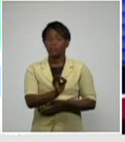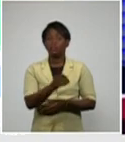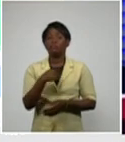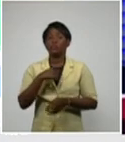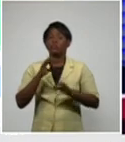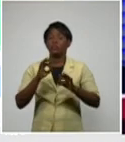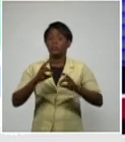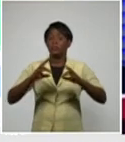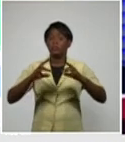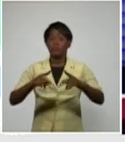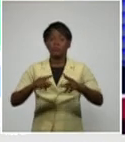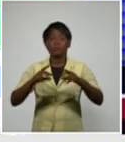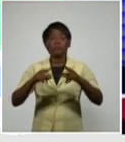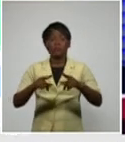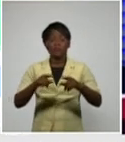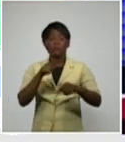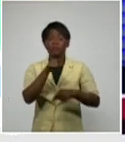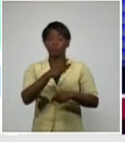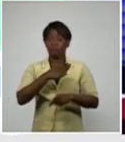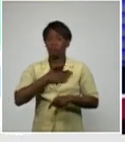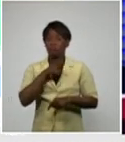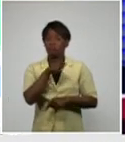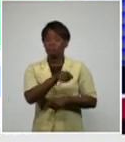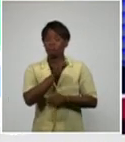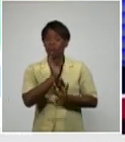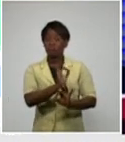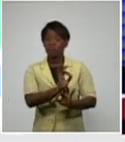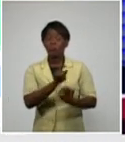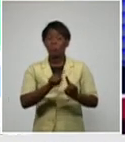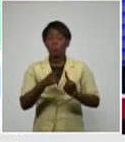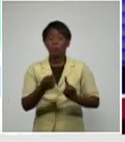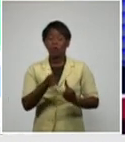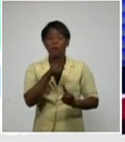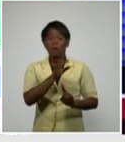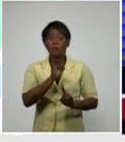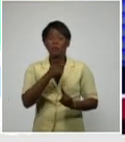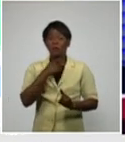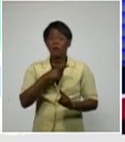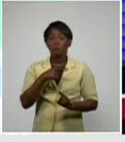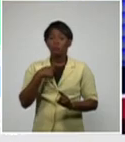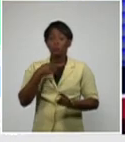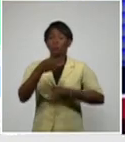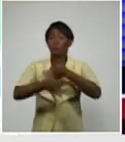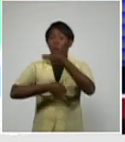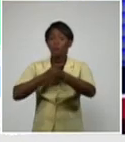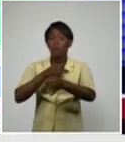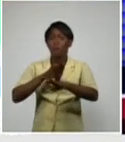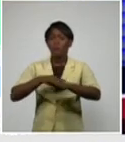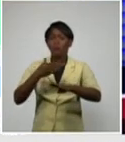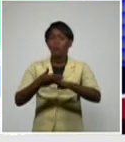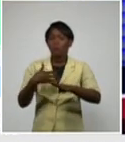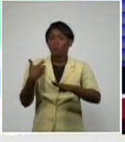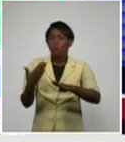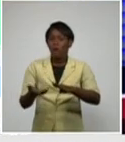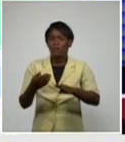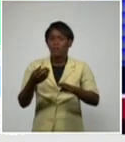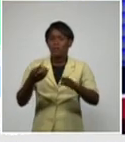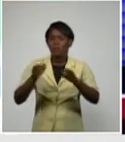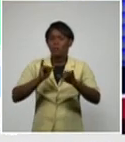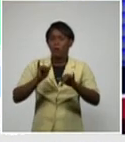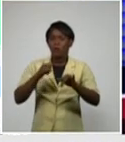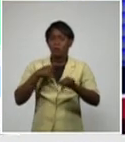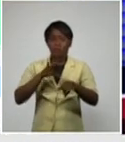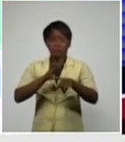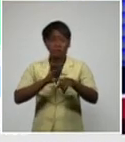profundizar un poco más, se va a dar más información por la televisión con las secuelas de esta enfermedad, secuelas en los niños, aquí